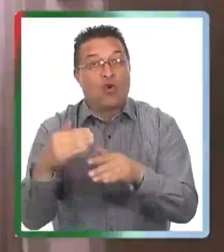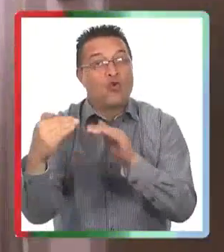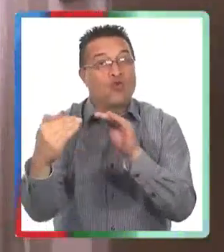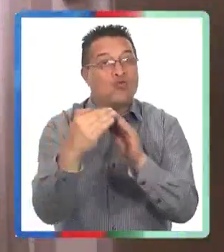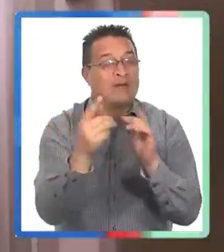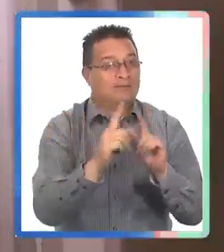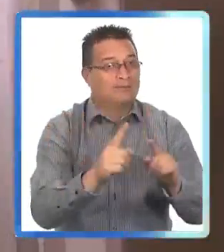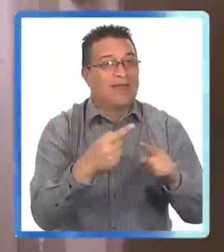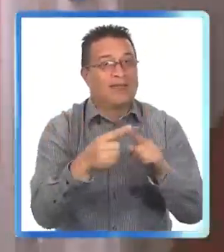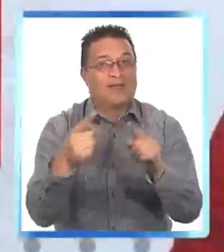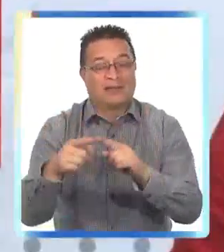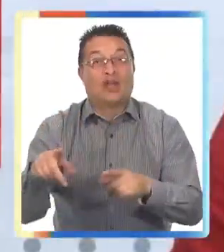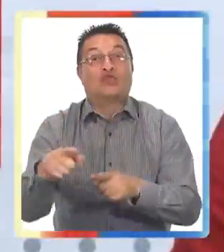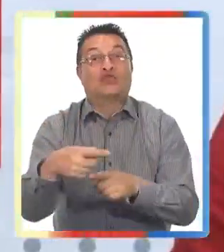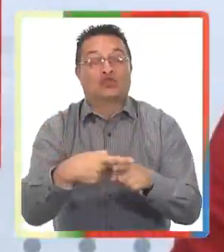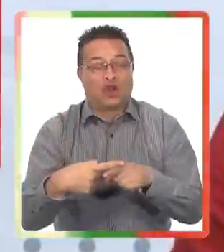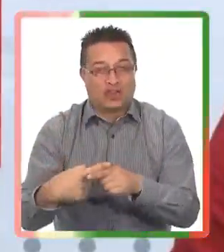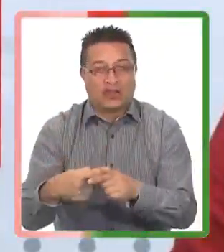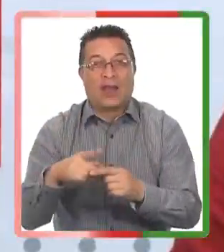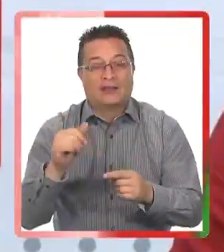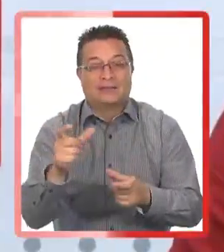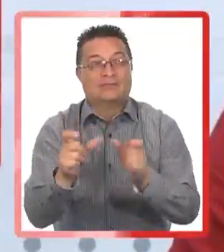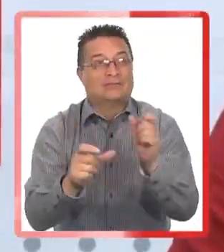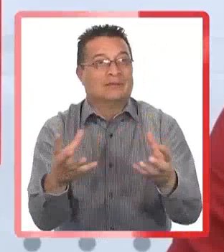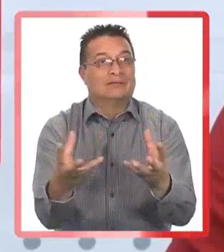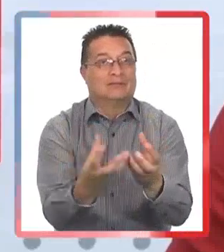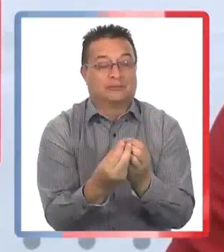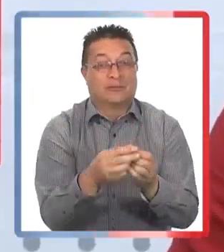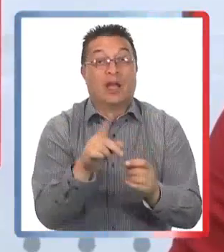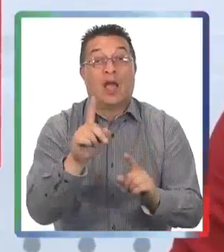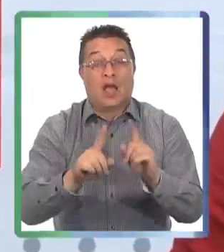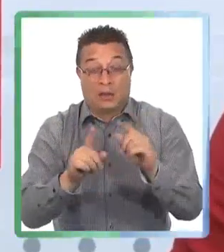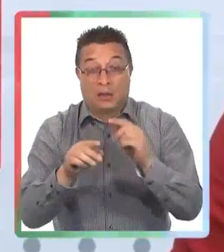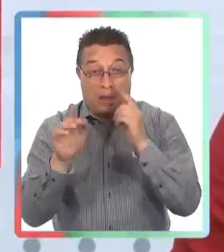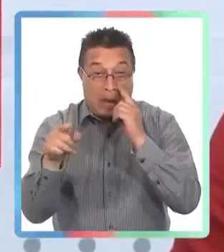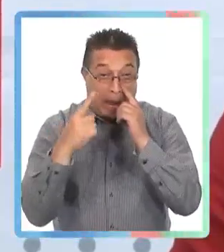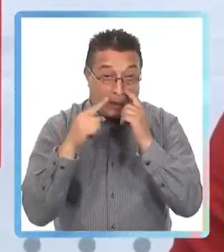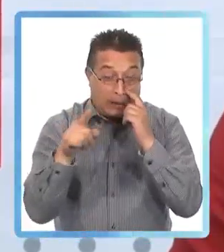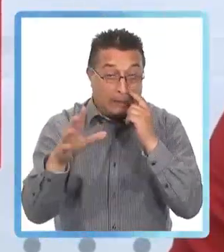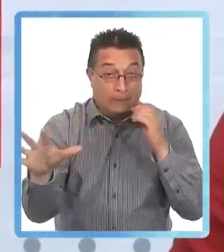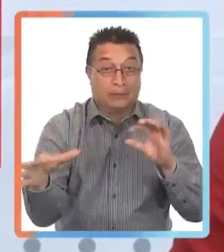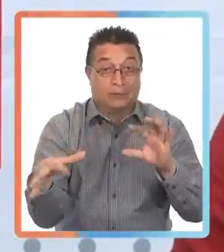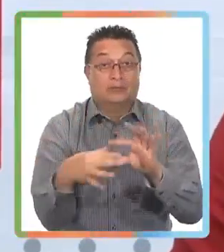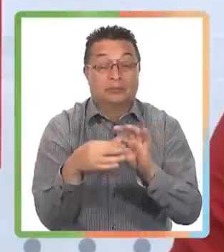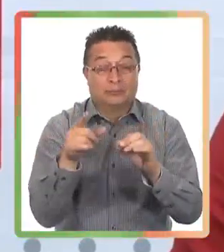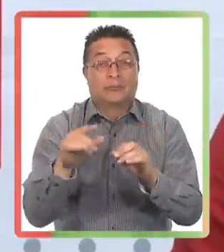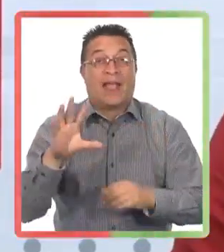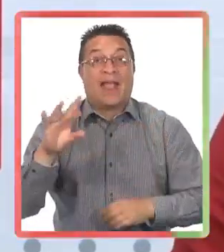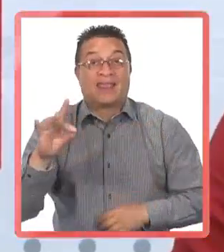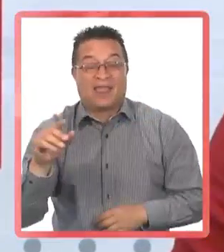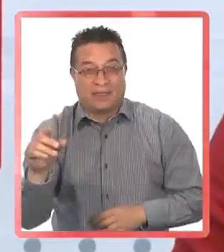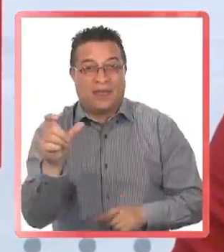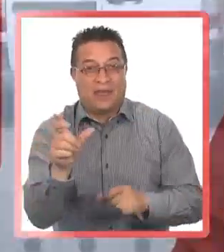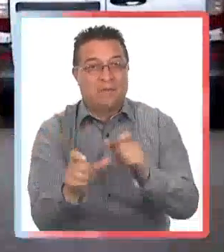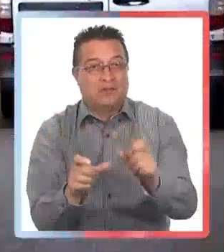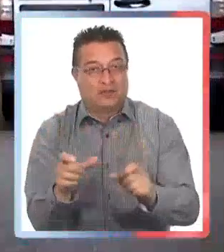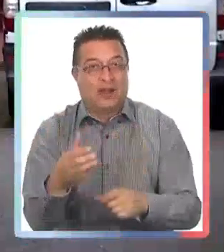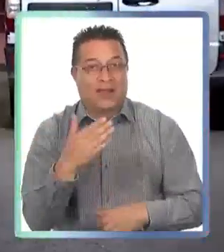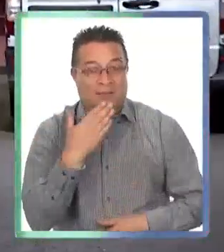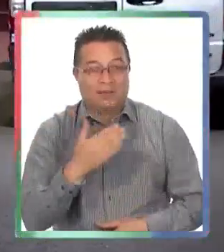morir, no solo desde el punto de vista social, sino que también demográfico, que hay una determinante relacionada particularmente con la edad de las